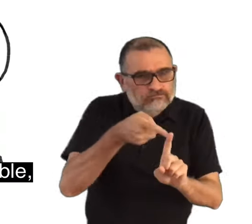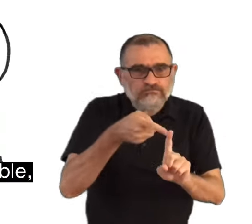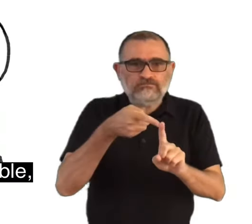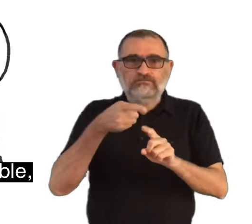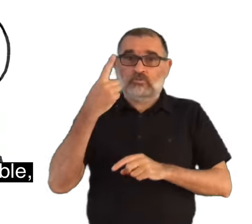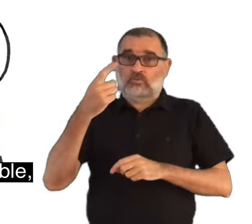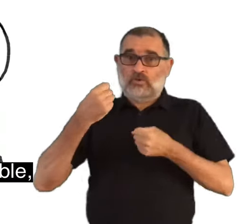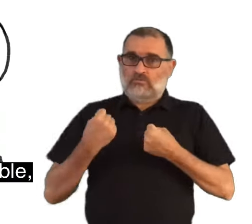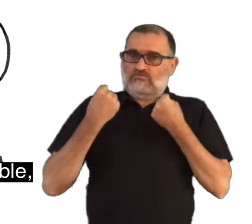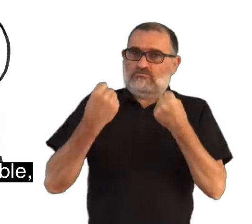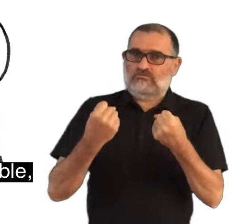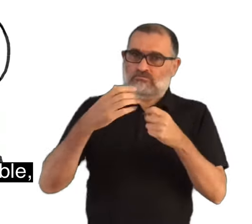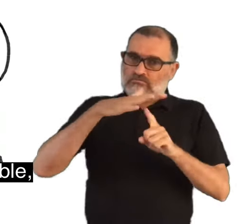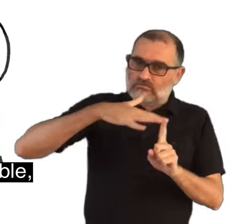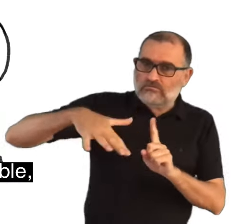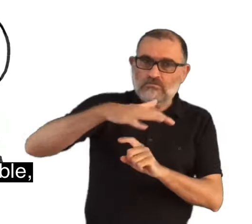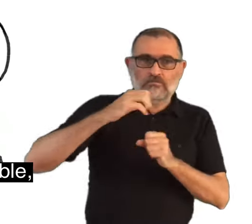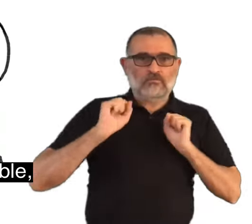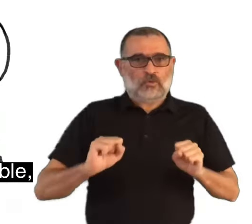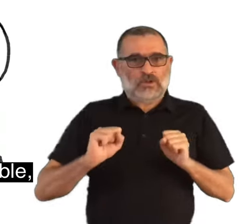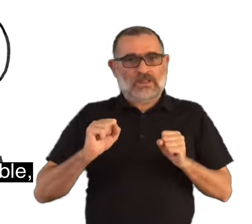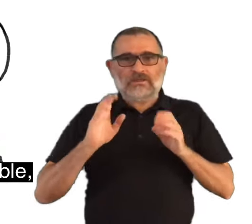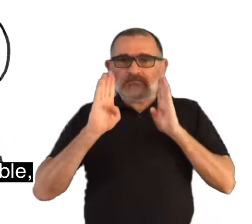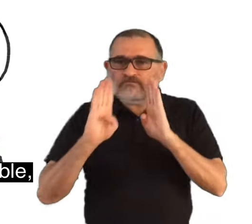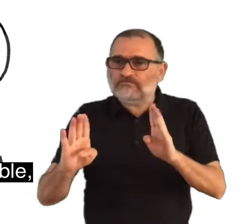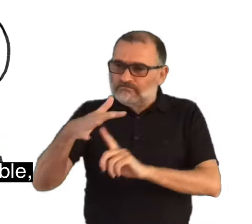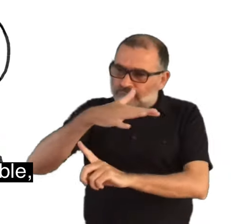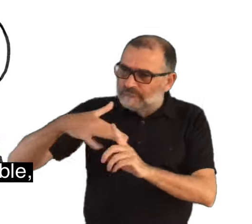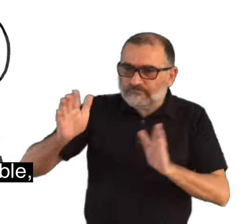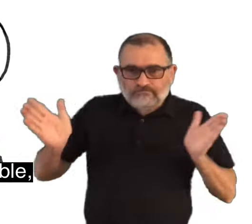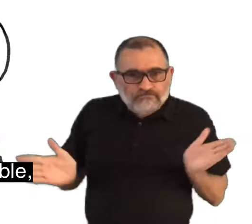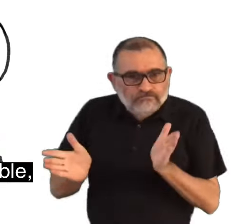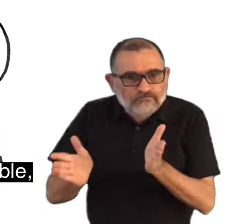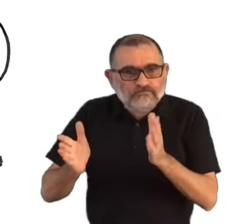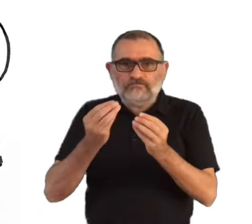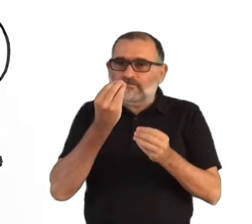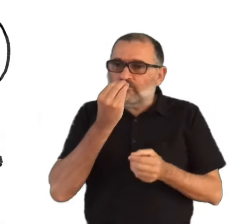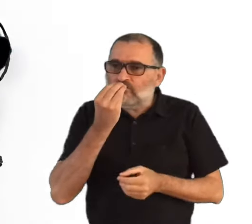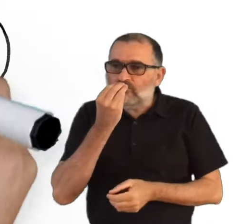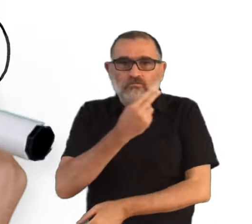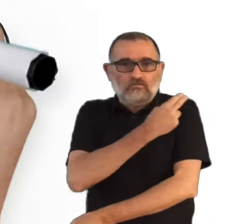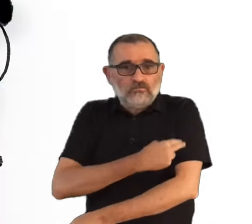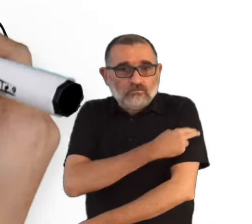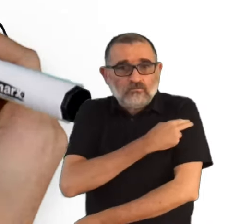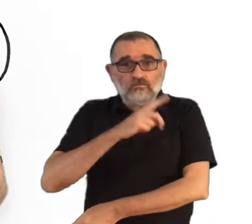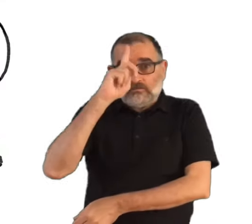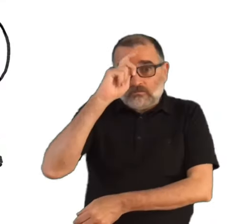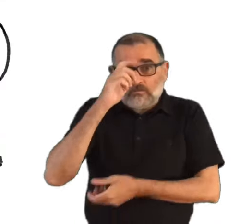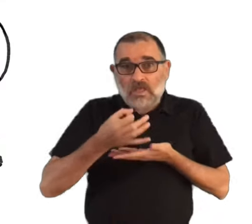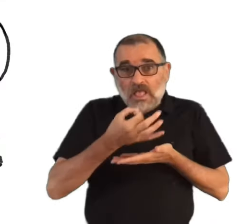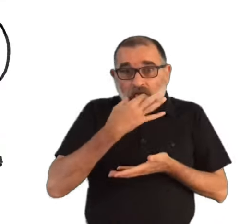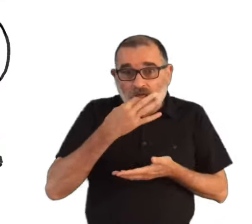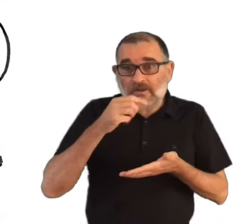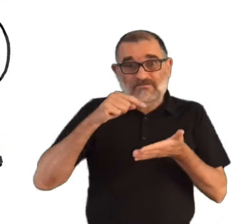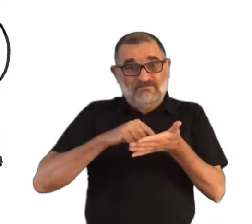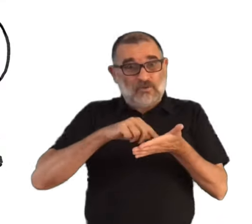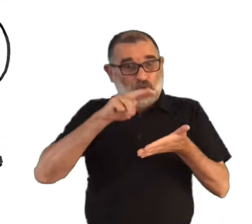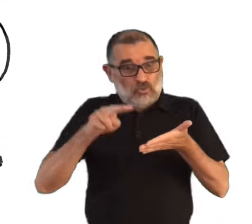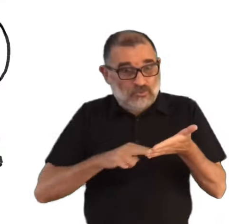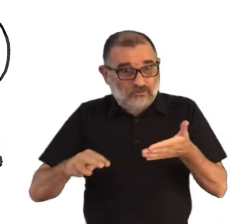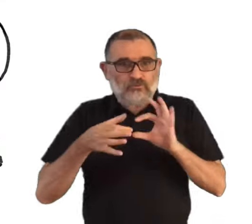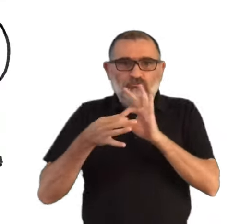Una potencia ocupante, en la medida de lo posible, debe procurar que la población disponga de alimentos e insumos médicos. El convenio